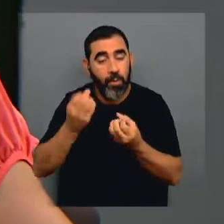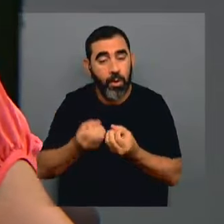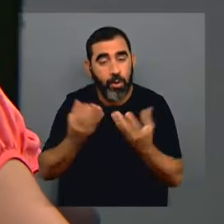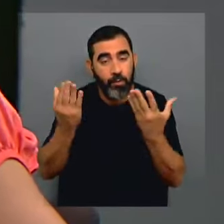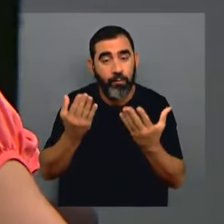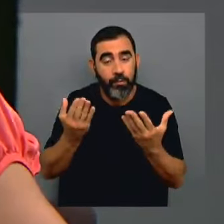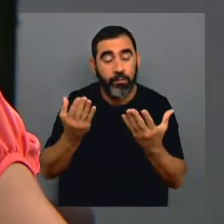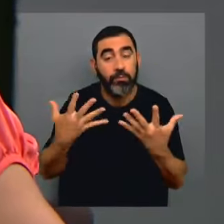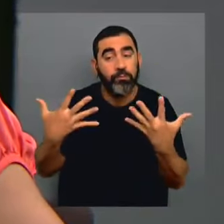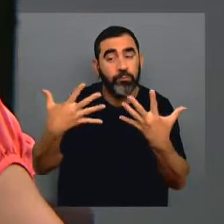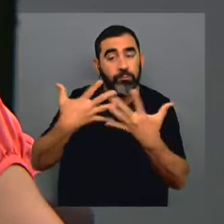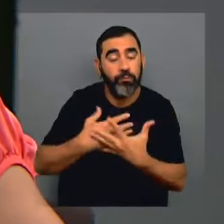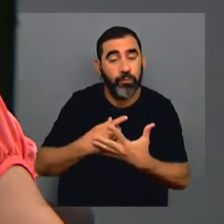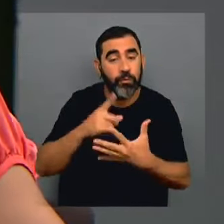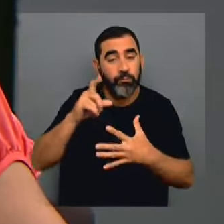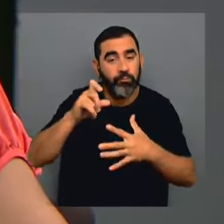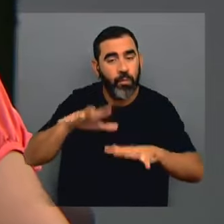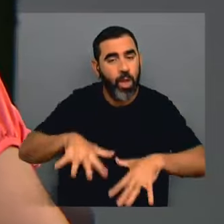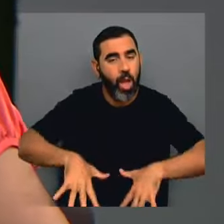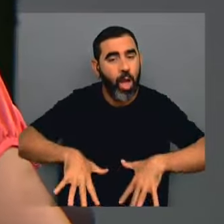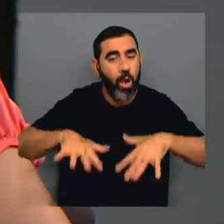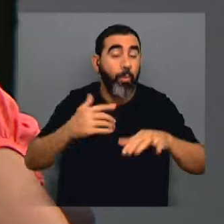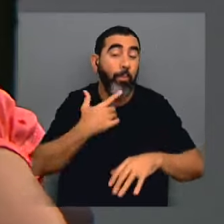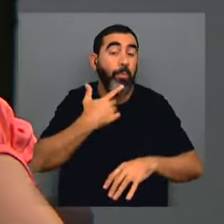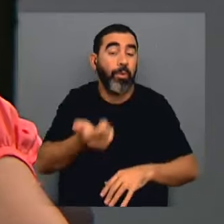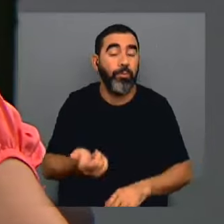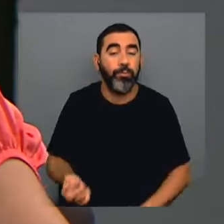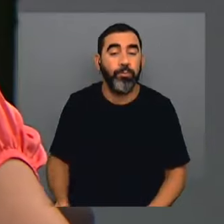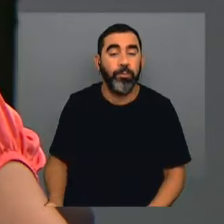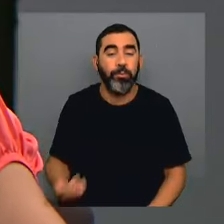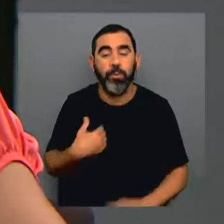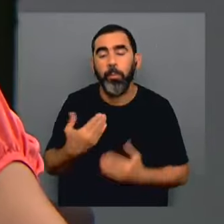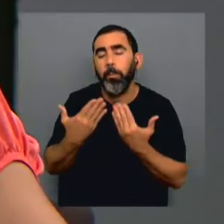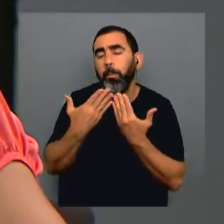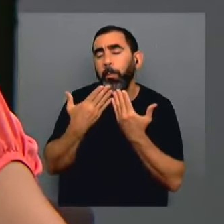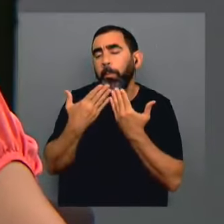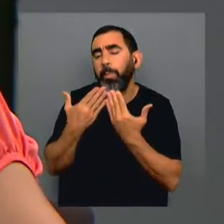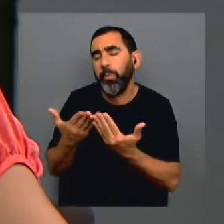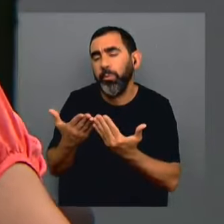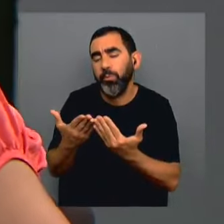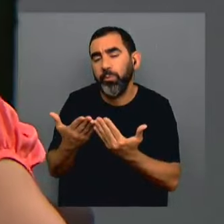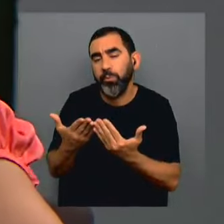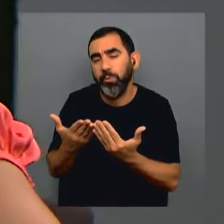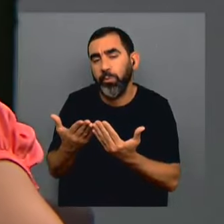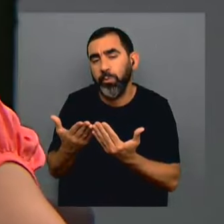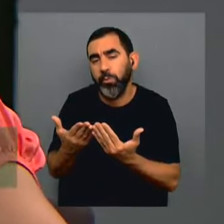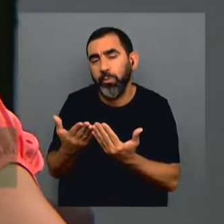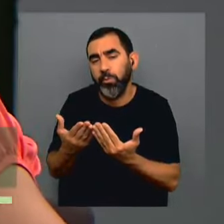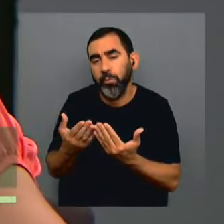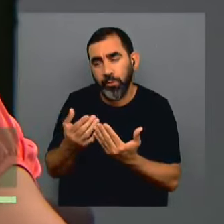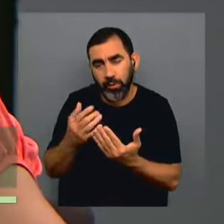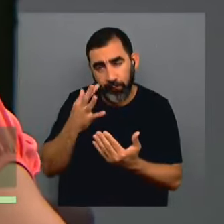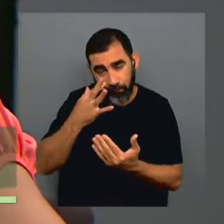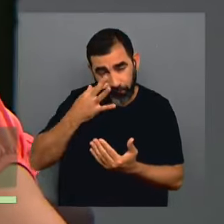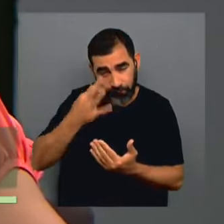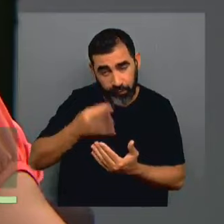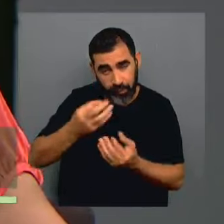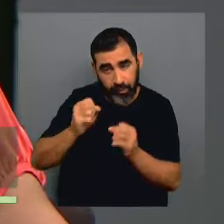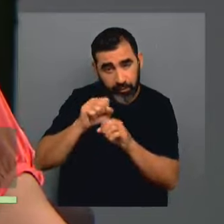todavía seguimos sufriendo los impactos de las inundaciones y yo te quería preguntar por ahí eh cuánto incide si es que